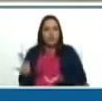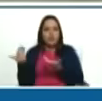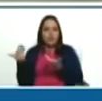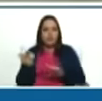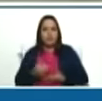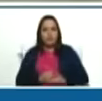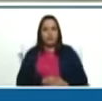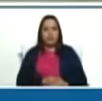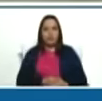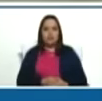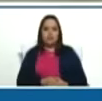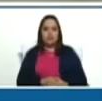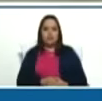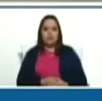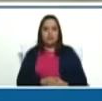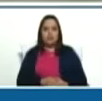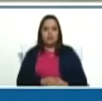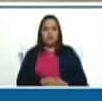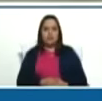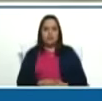Katzleni.